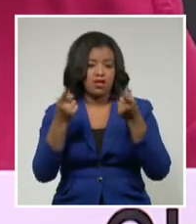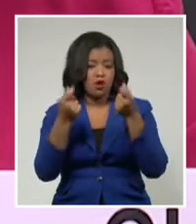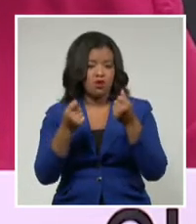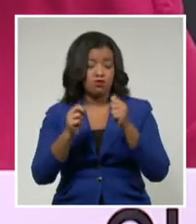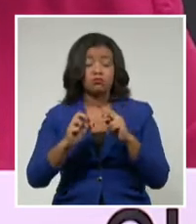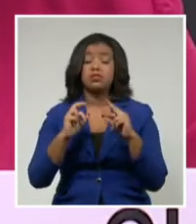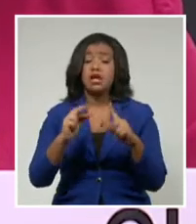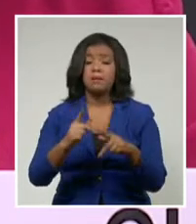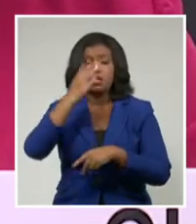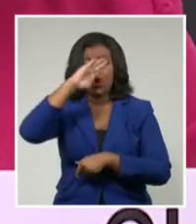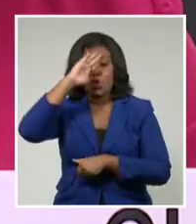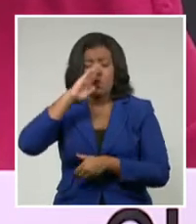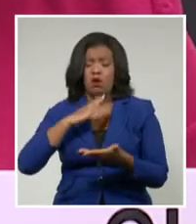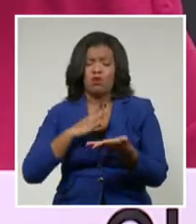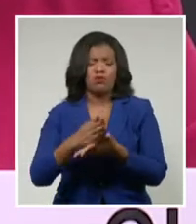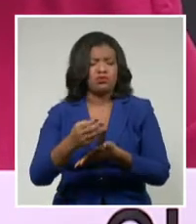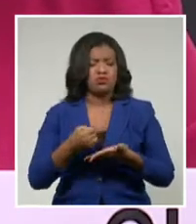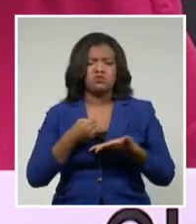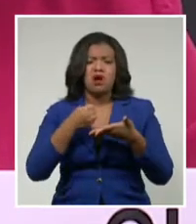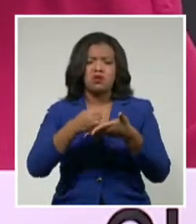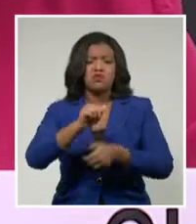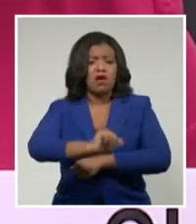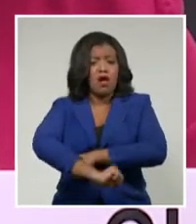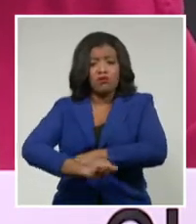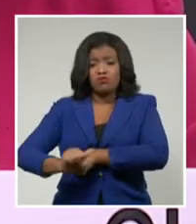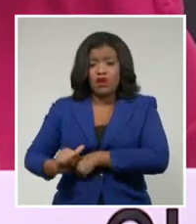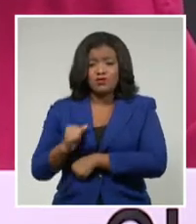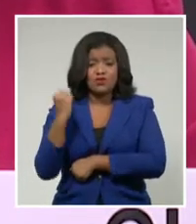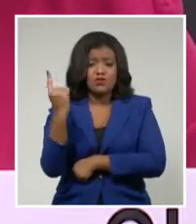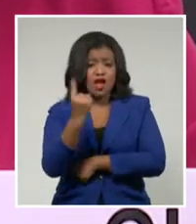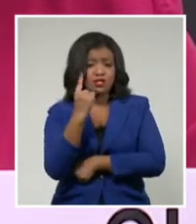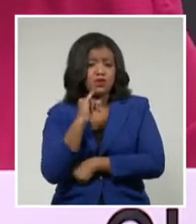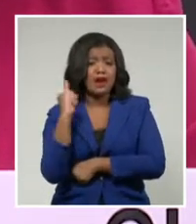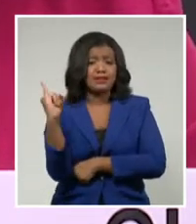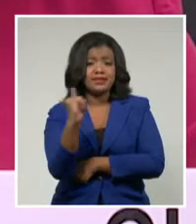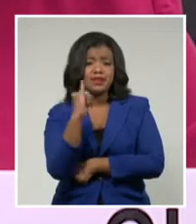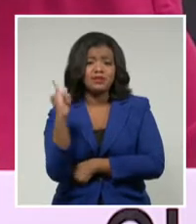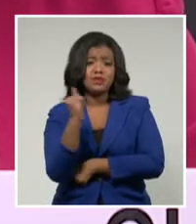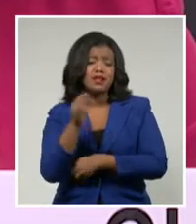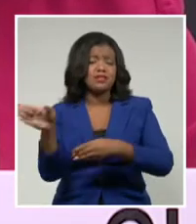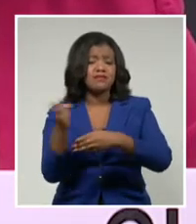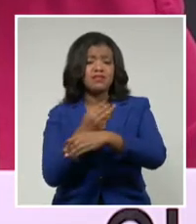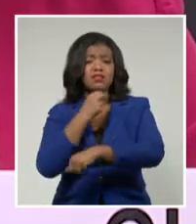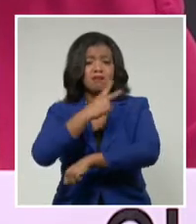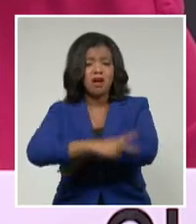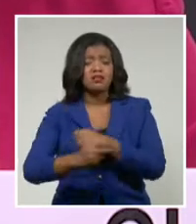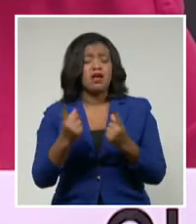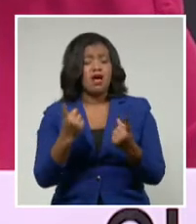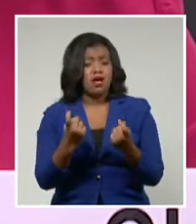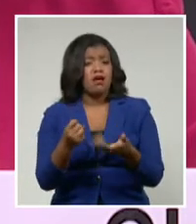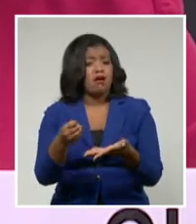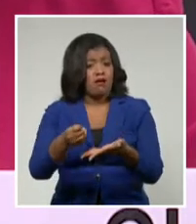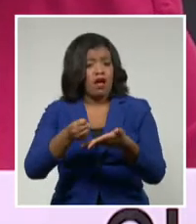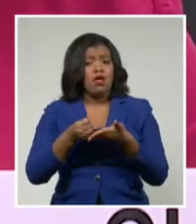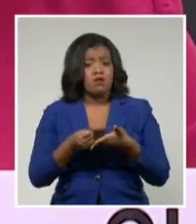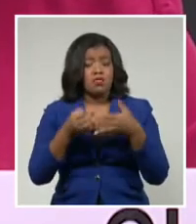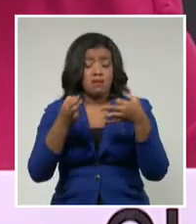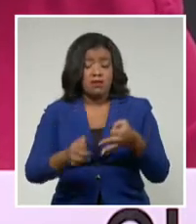Cuba continuará apoyando los esfuerzos nacionales de los países que así lo requieran para la implementación de la